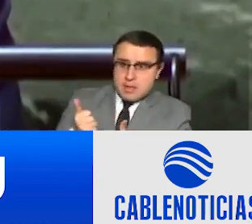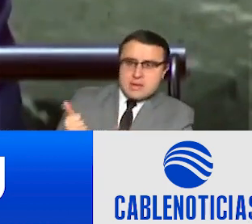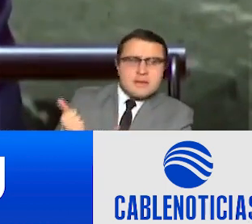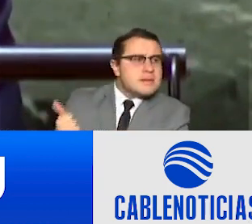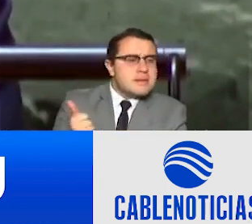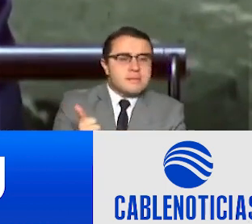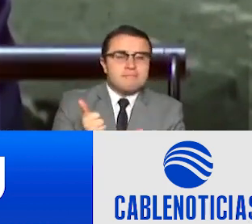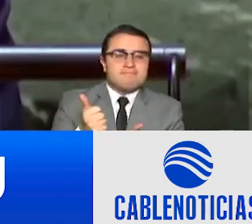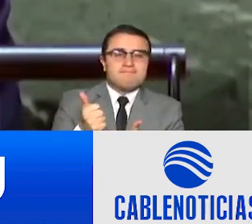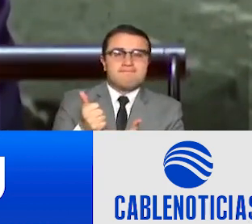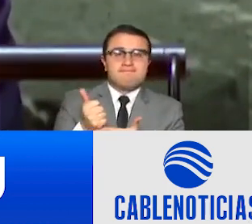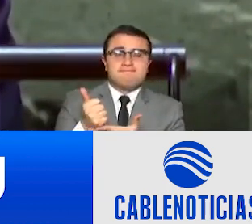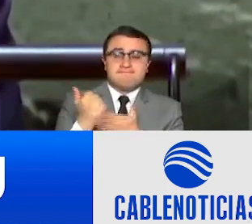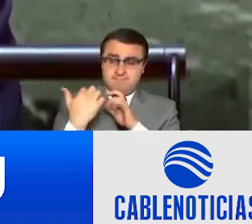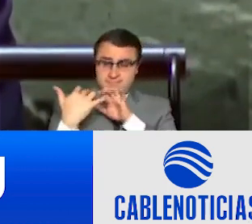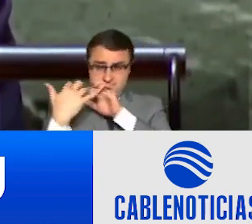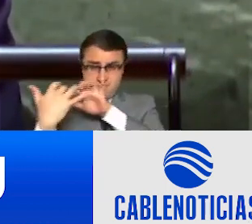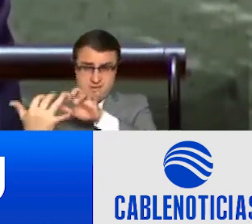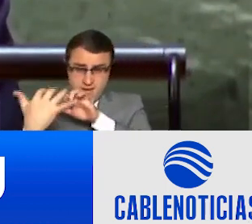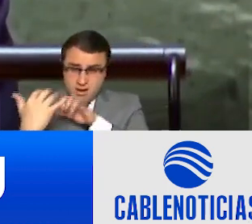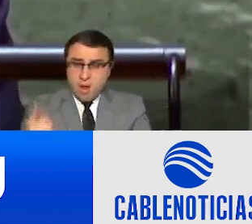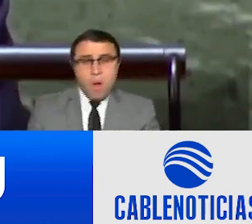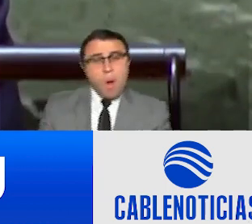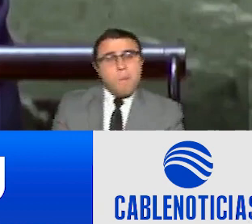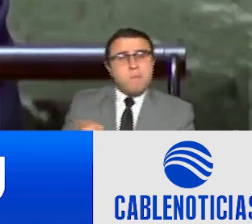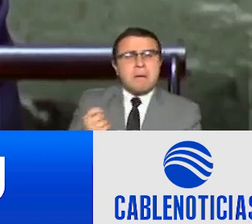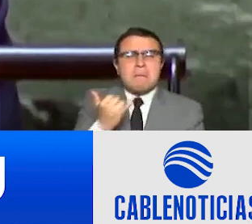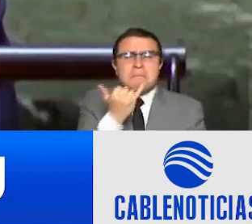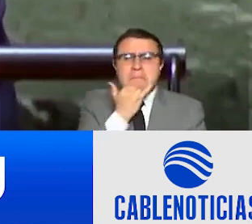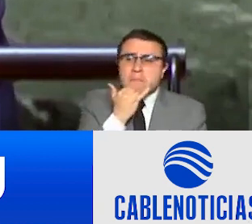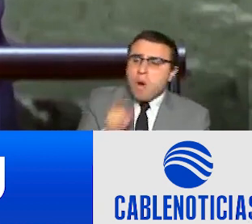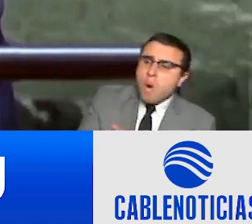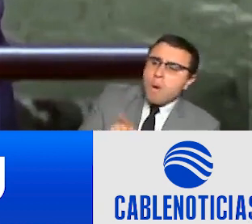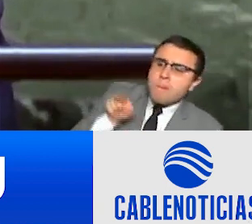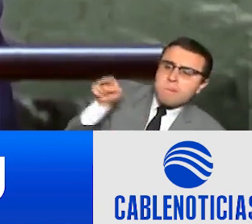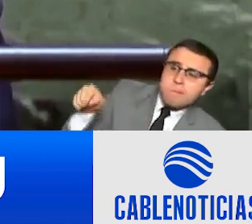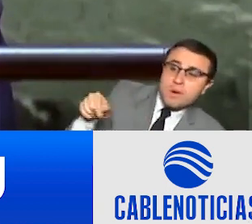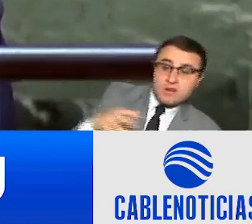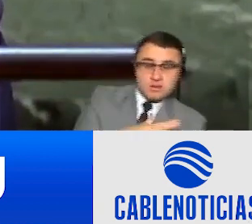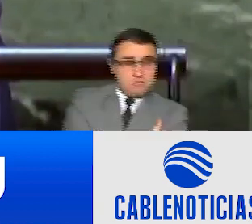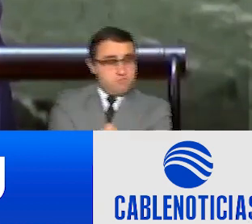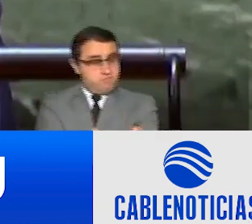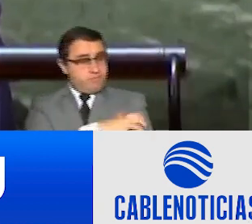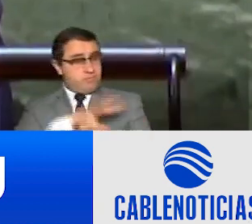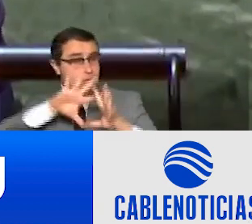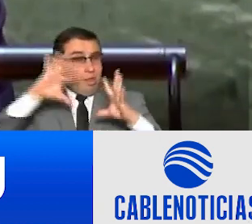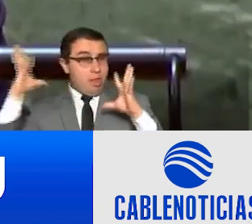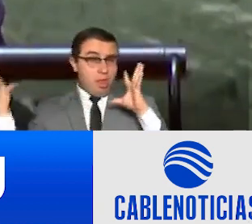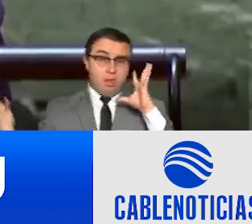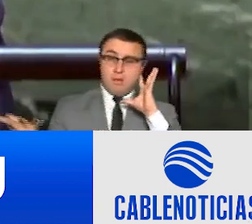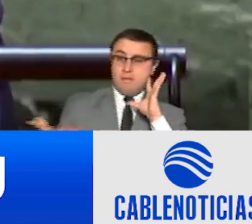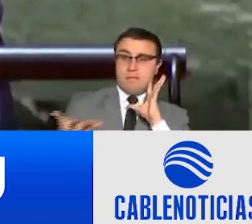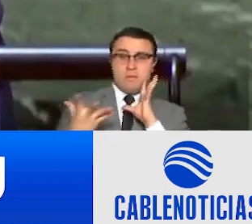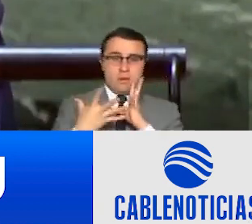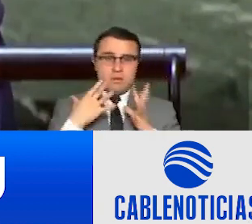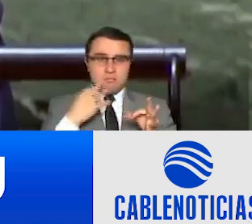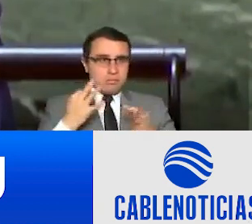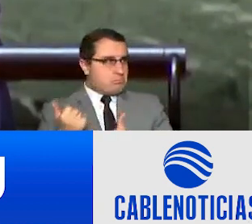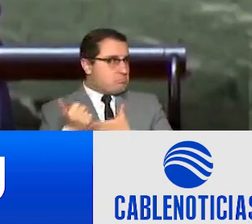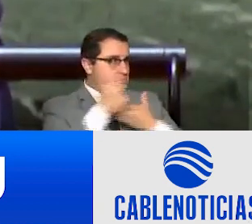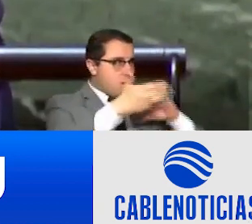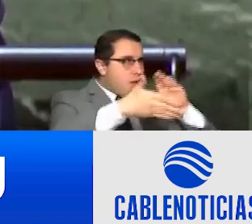La guerra solo está ocultando la incapacidad del poder mundial por solucionar la